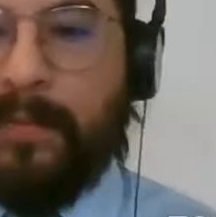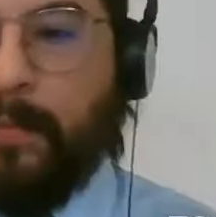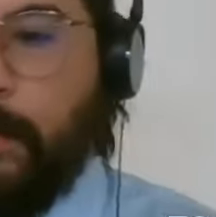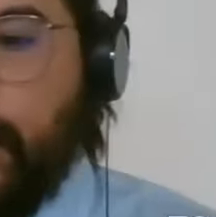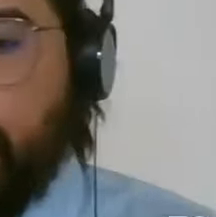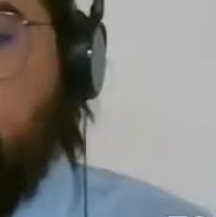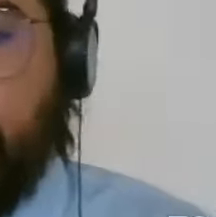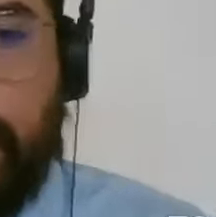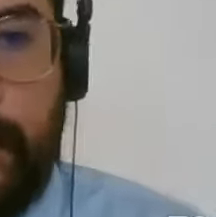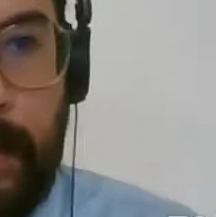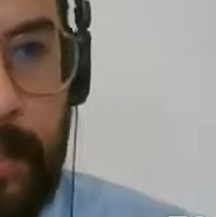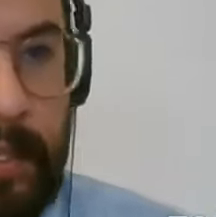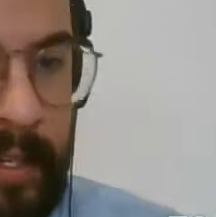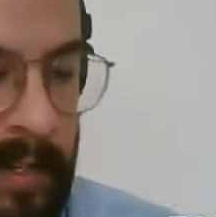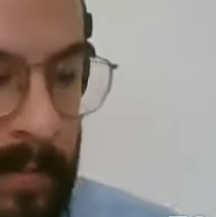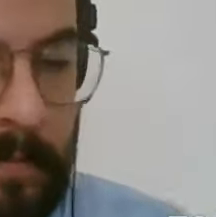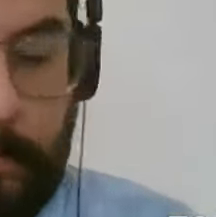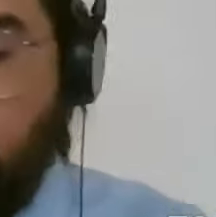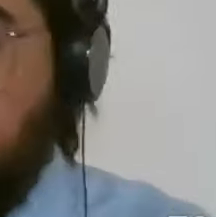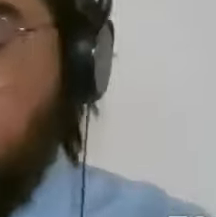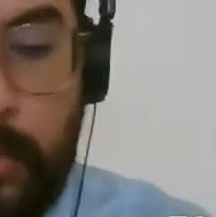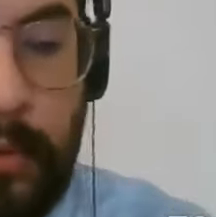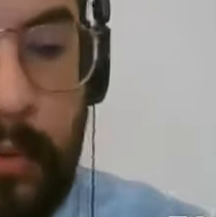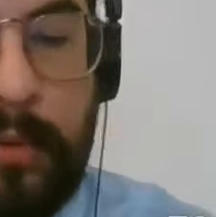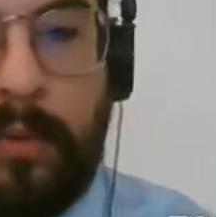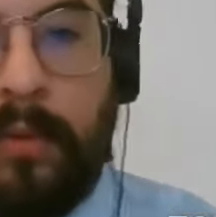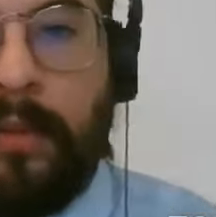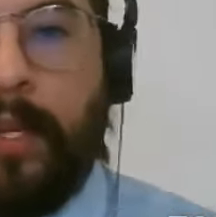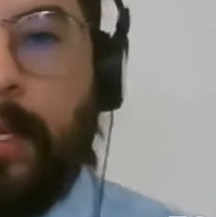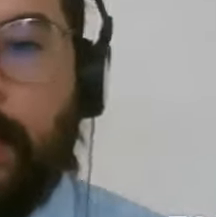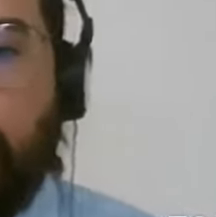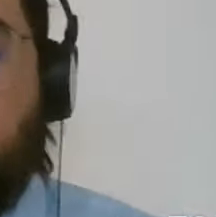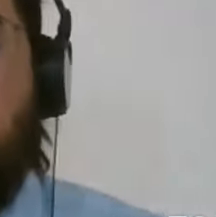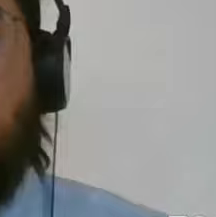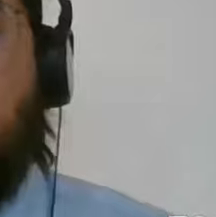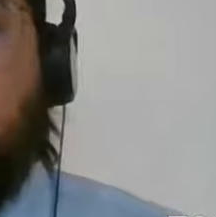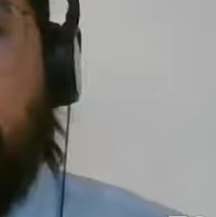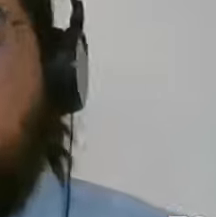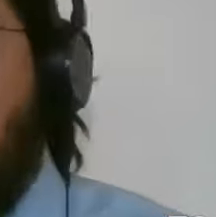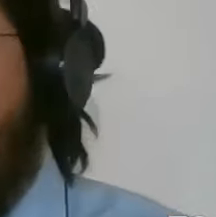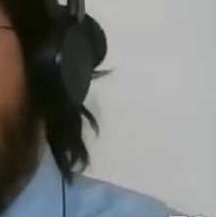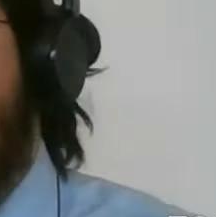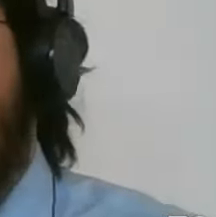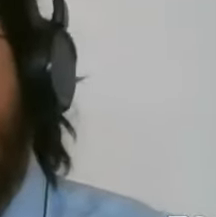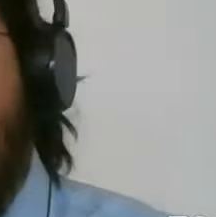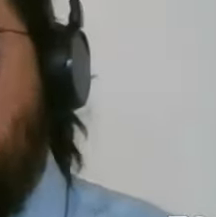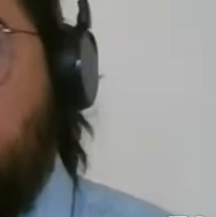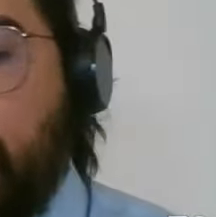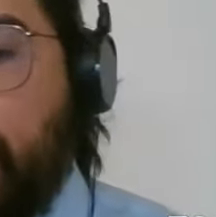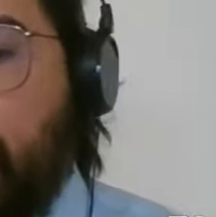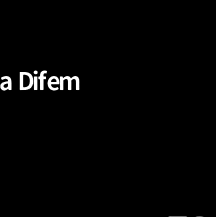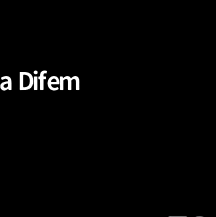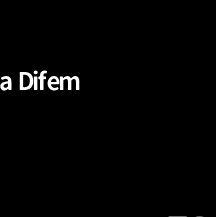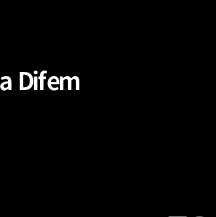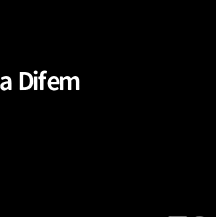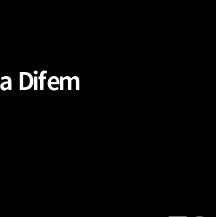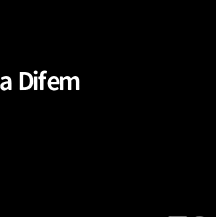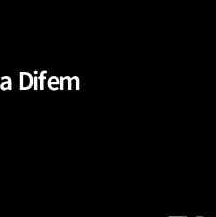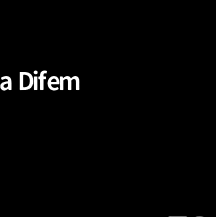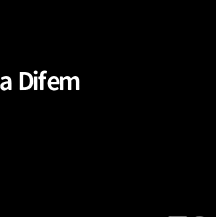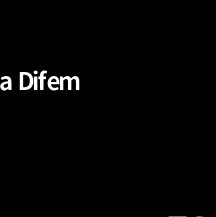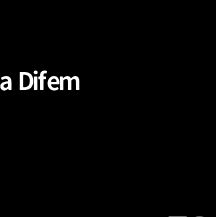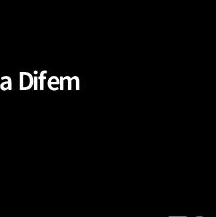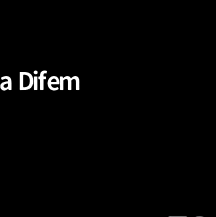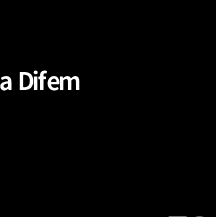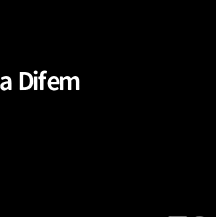Hola a todos, muy buenas tardes. Me da mucho gusto que nos puedan acompañar el día de hoy